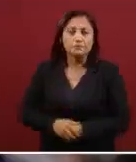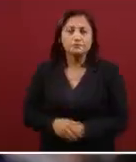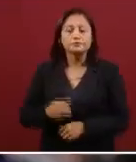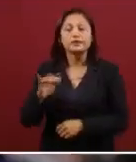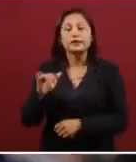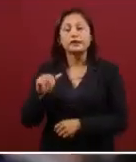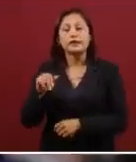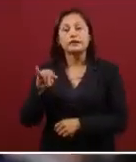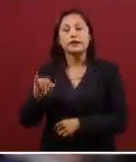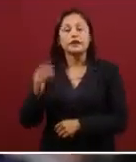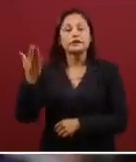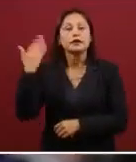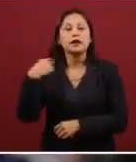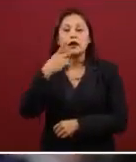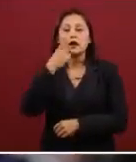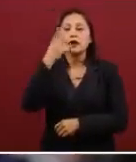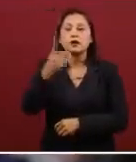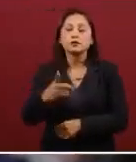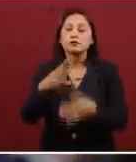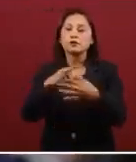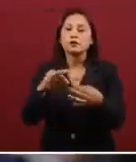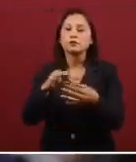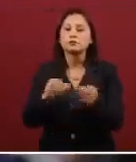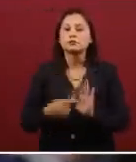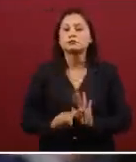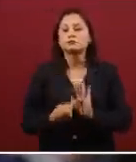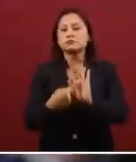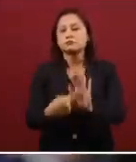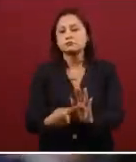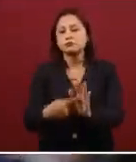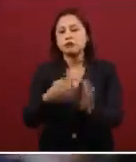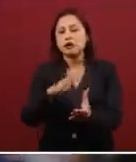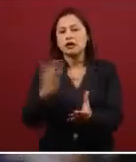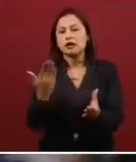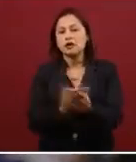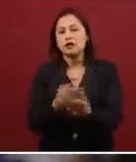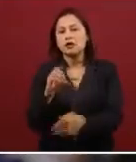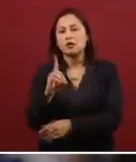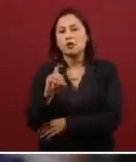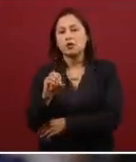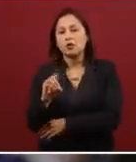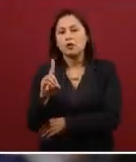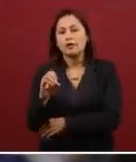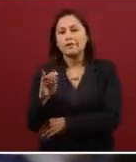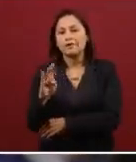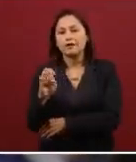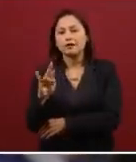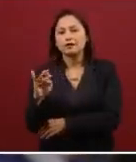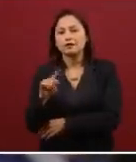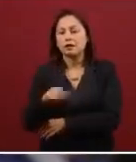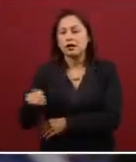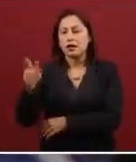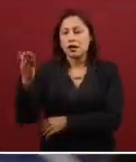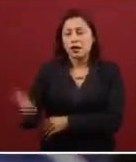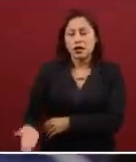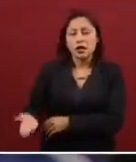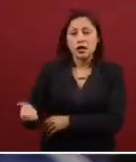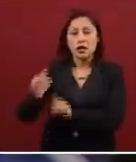los archivos del caso Odebrecht y la Fiscalía hasta el momento no ha cumplido, presidente. ¿Es